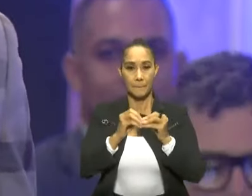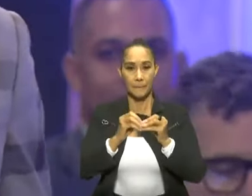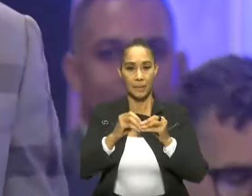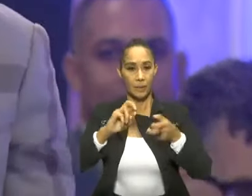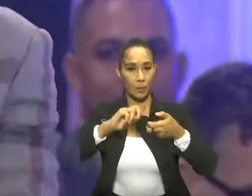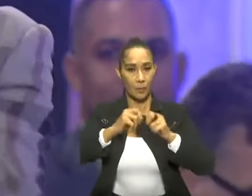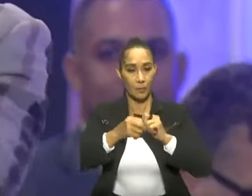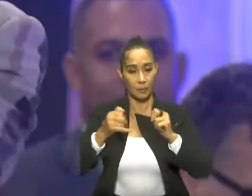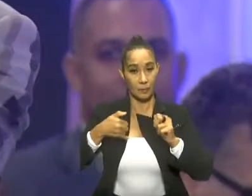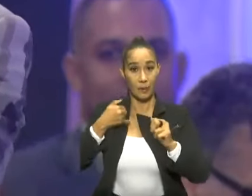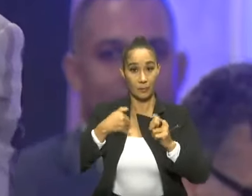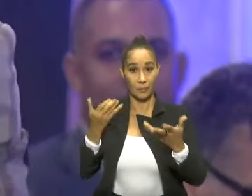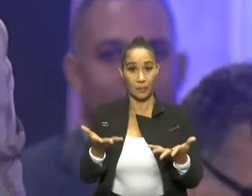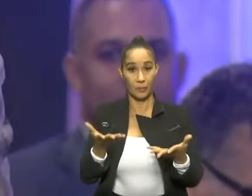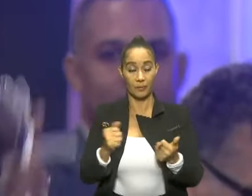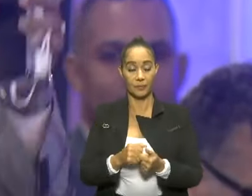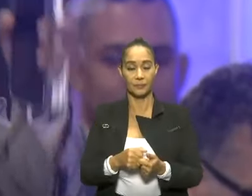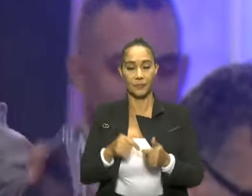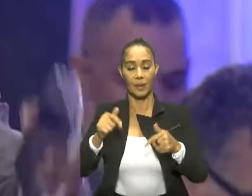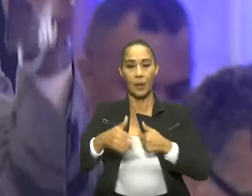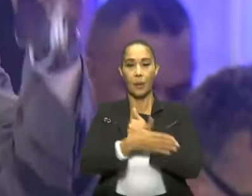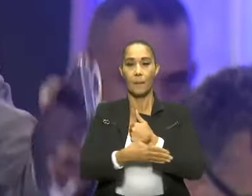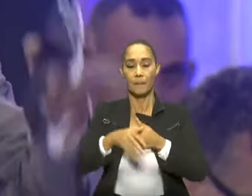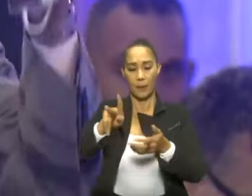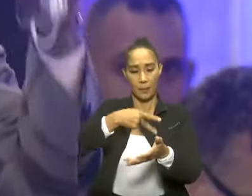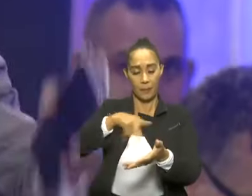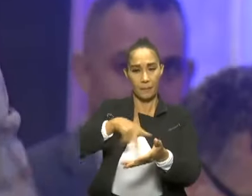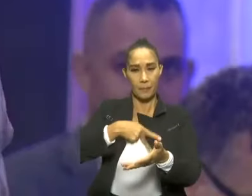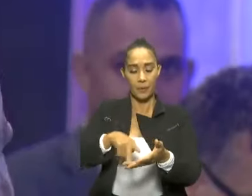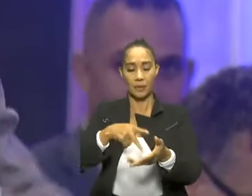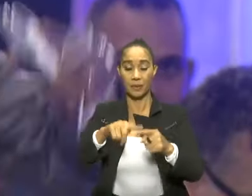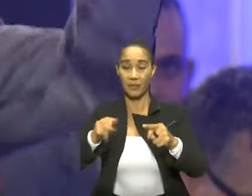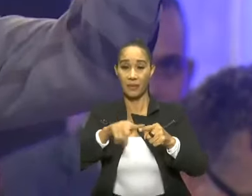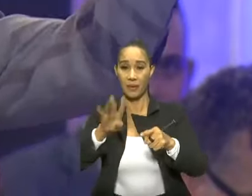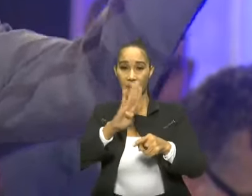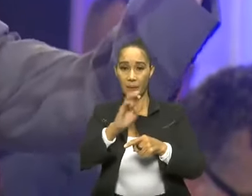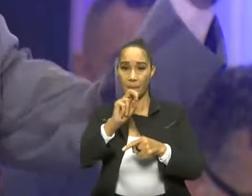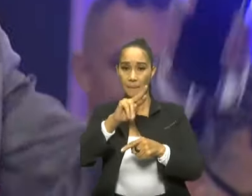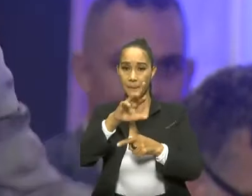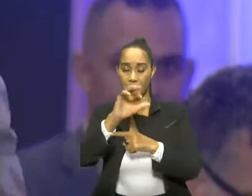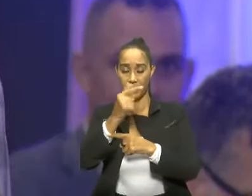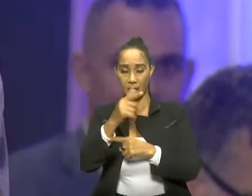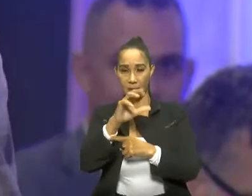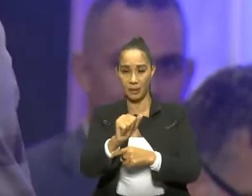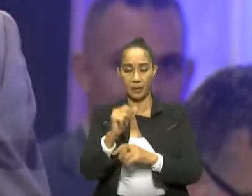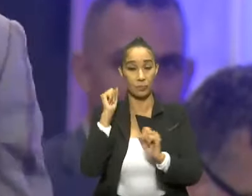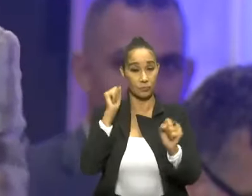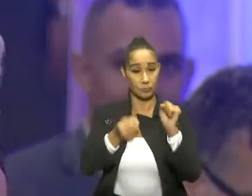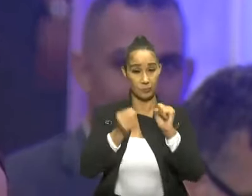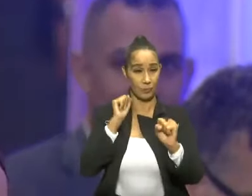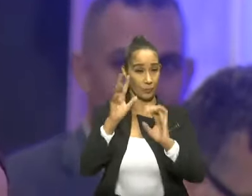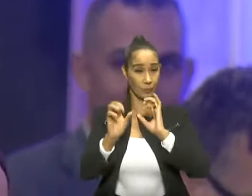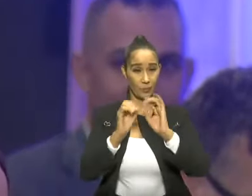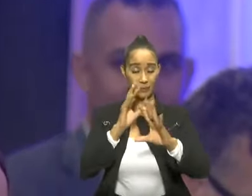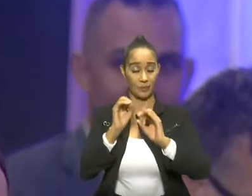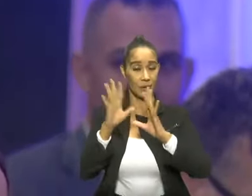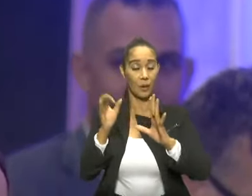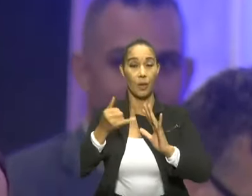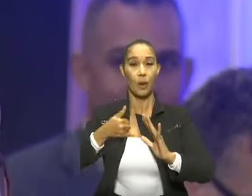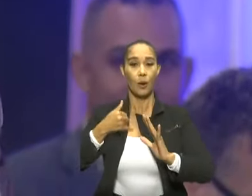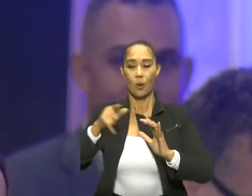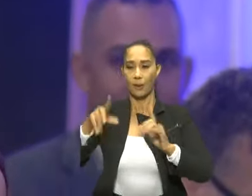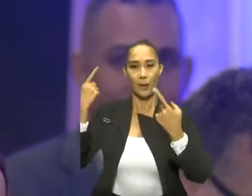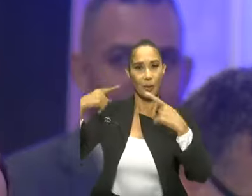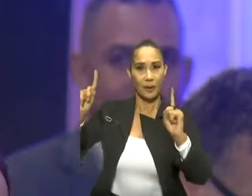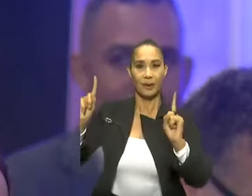verdad, presidente, en un país de bachata, de dembow, merengue, y un vecino haciendo una bulla desde por la mañana, un joven lograr